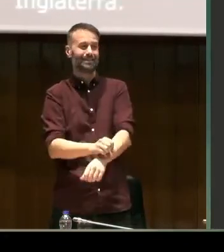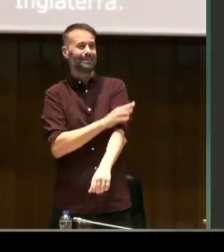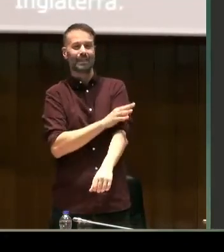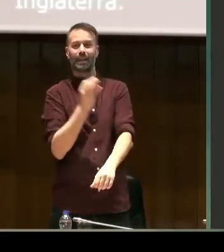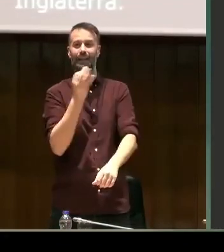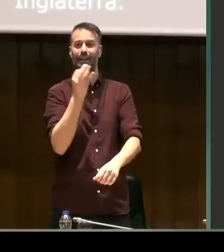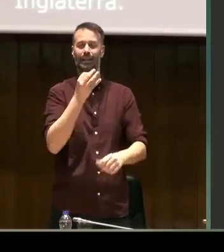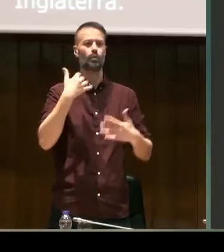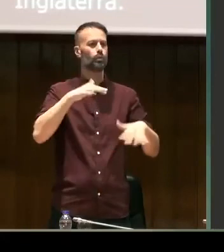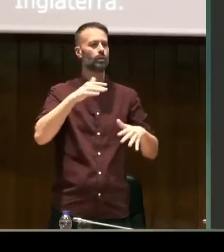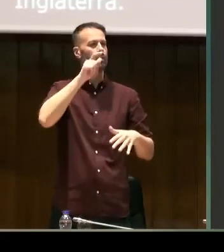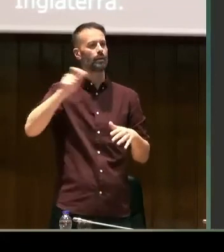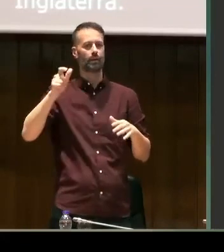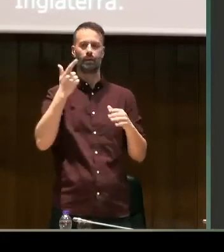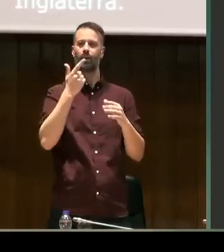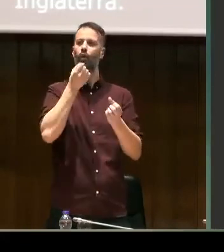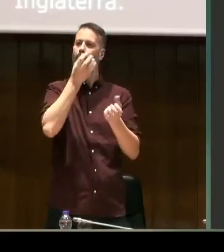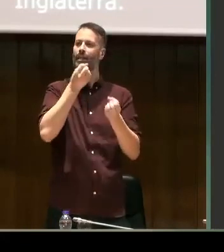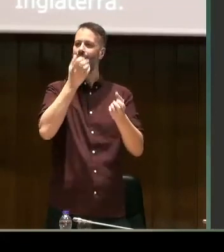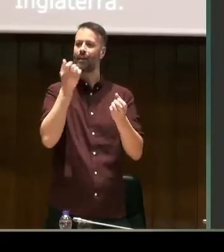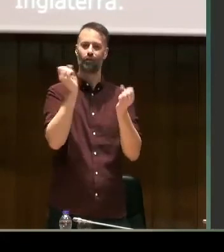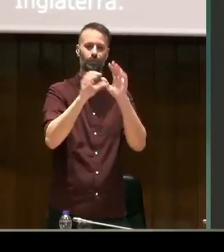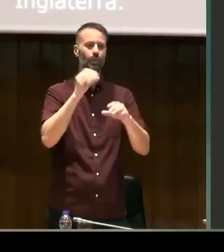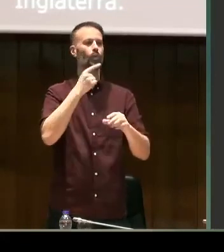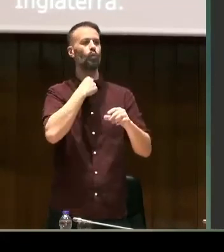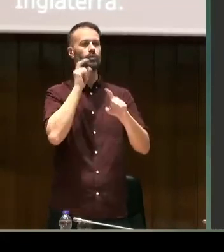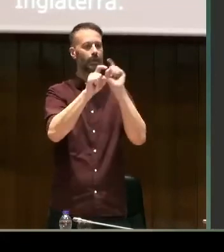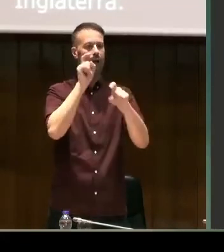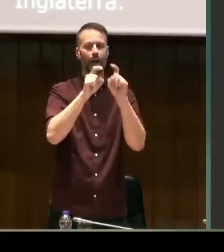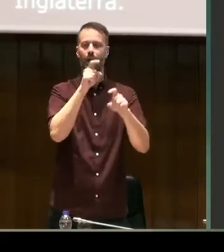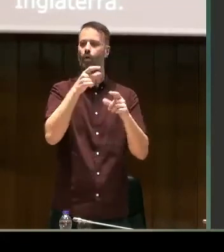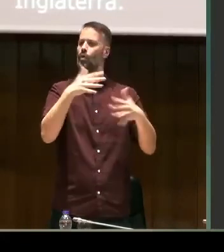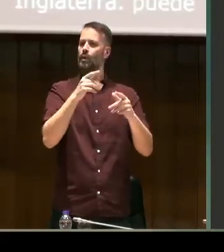Y para no daros más datos numéricos, quiero